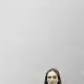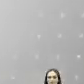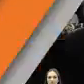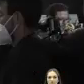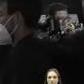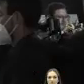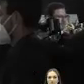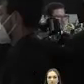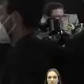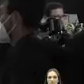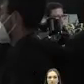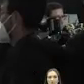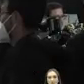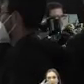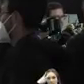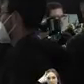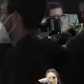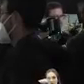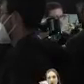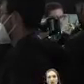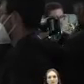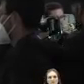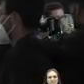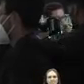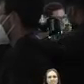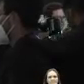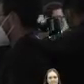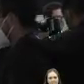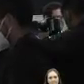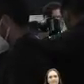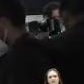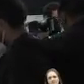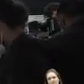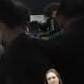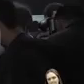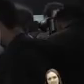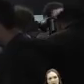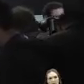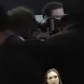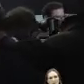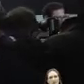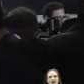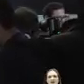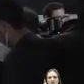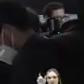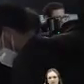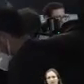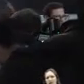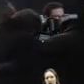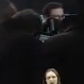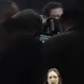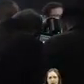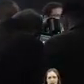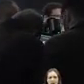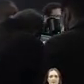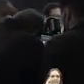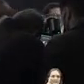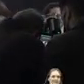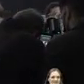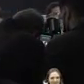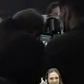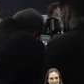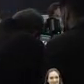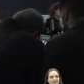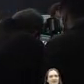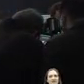Desde Guadalajara, México, RTVC Noticias presente en el último adiós a Vicente Fernández en su propio rancho, en